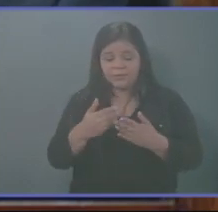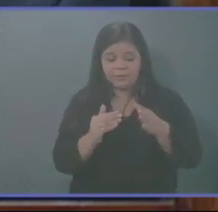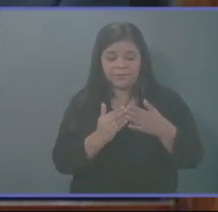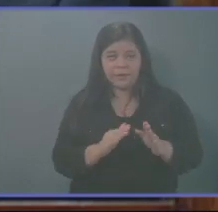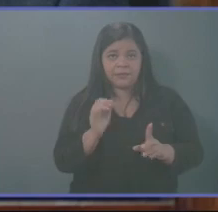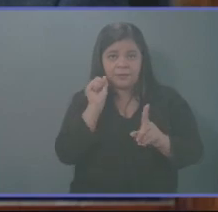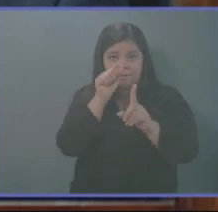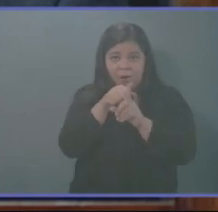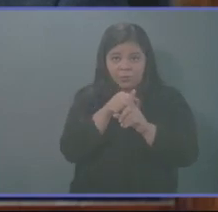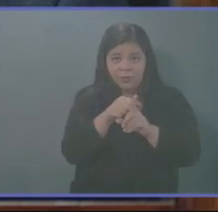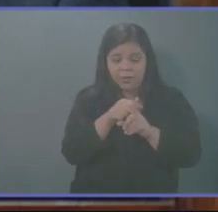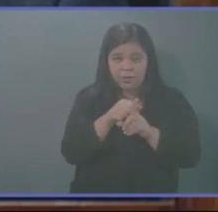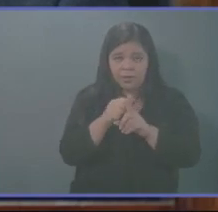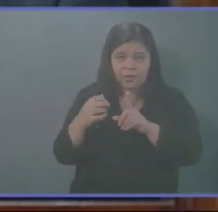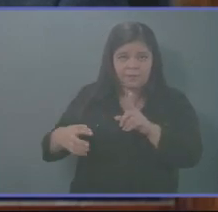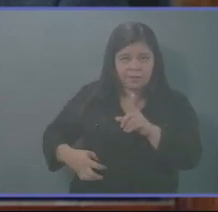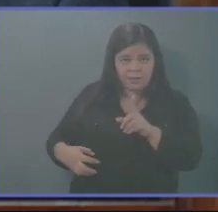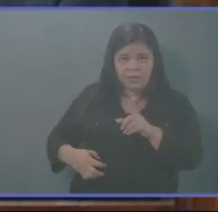engaño consiste